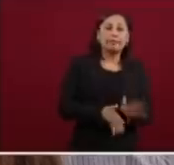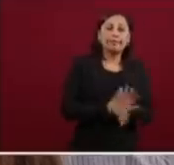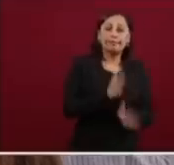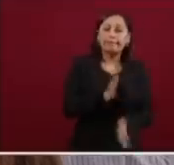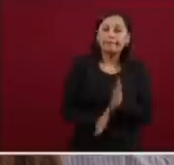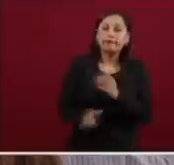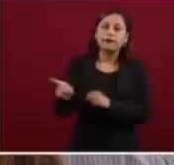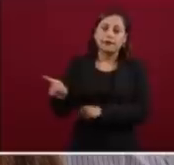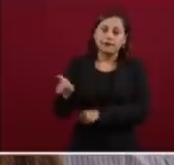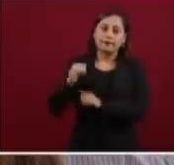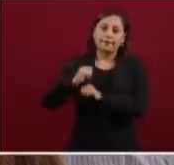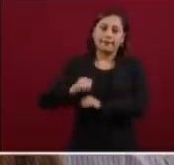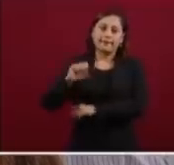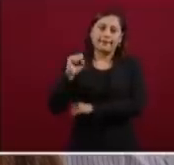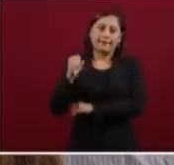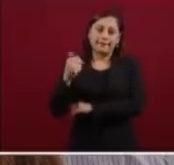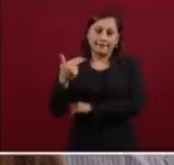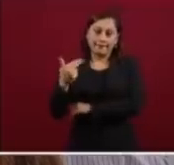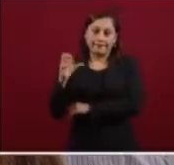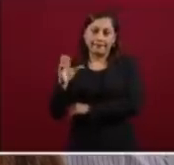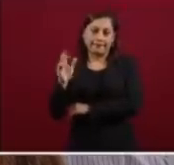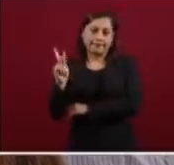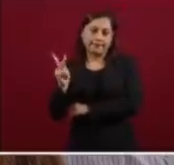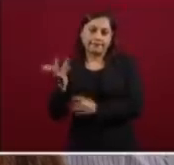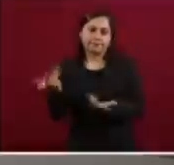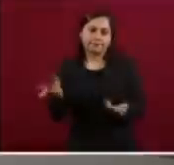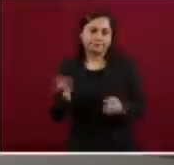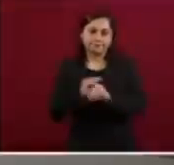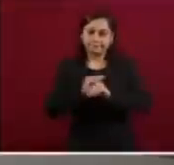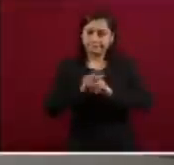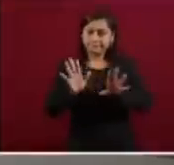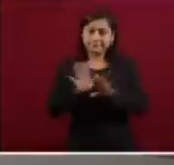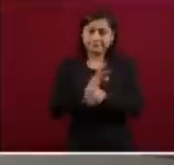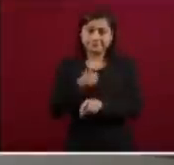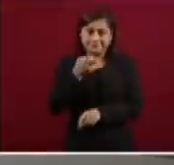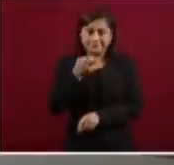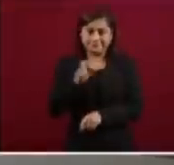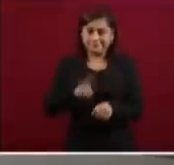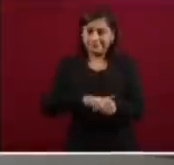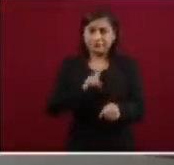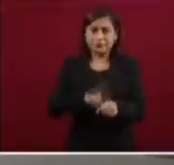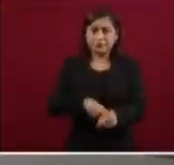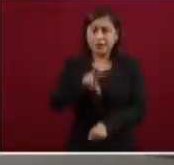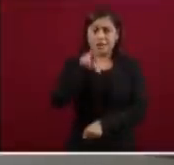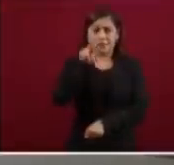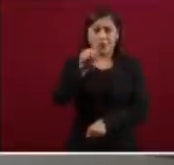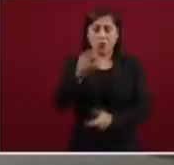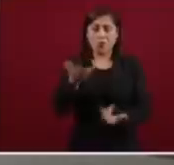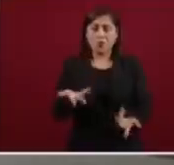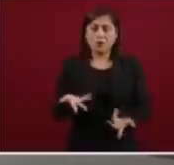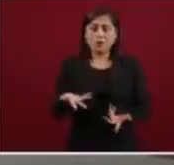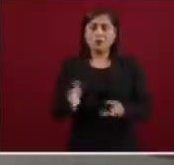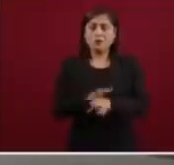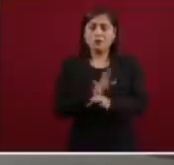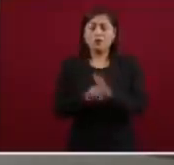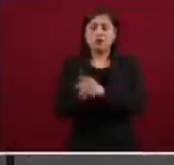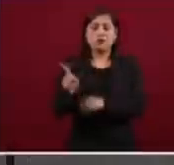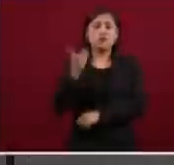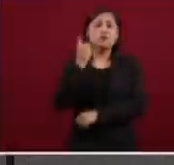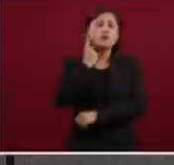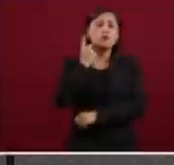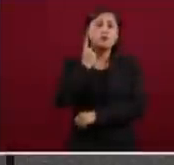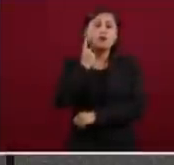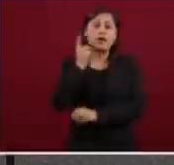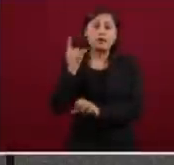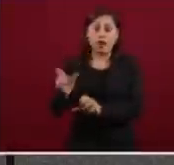porque desde luego es una irregularidad los diputados no tienen por qué manejar el presupuesto no es